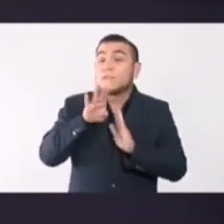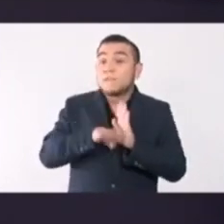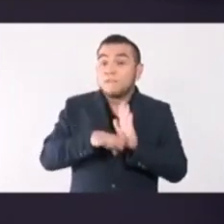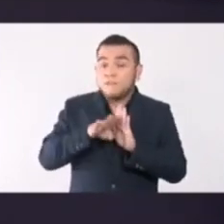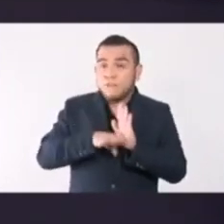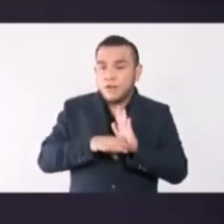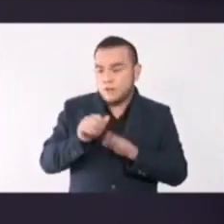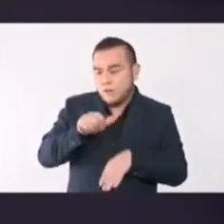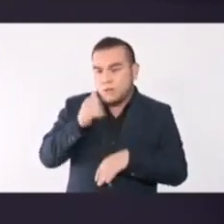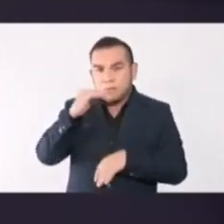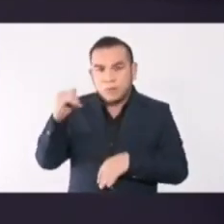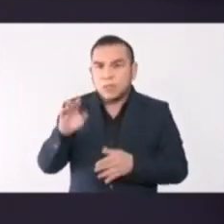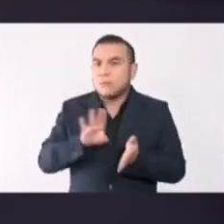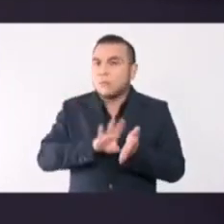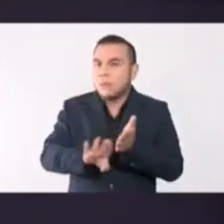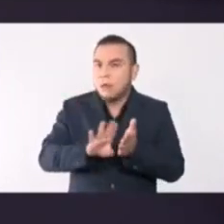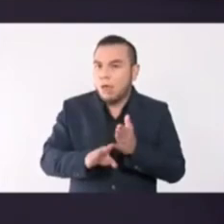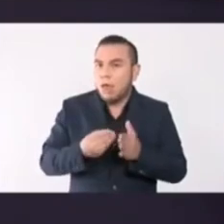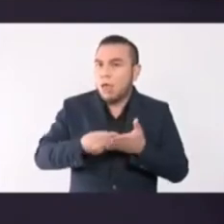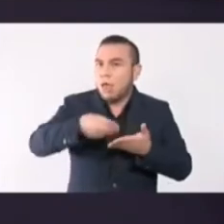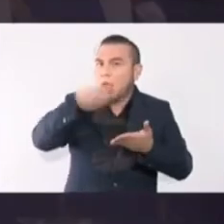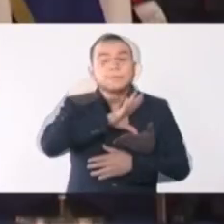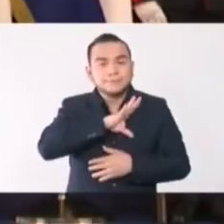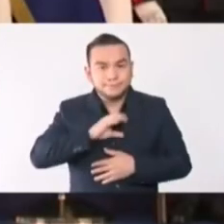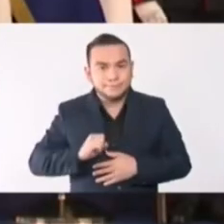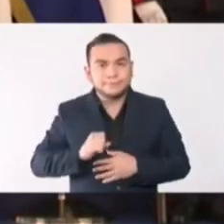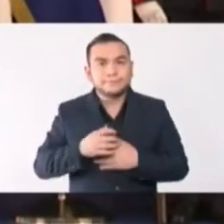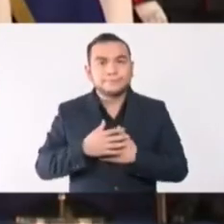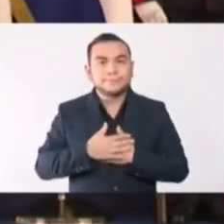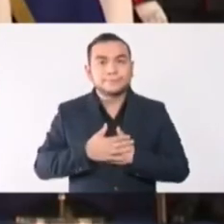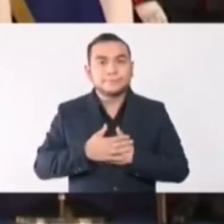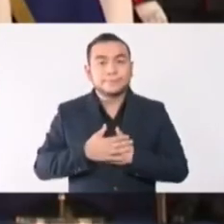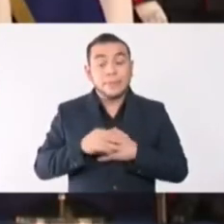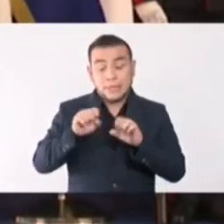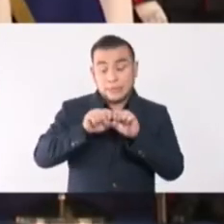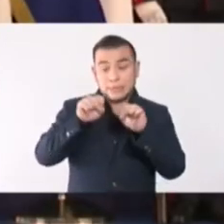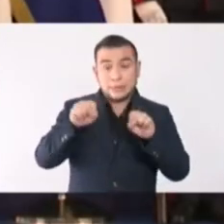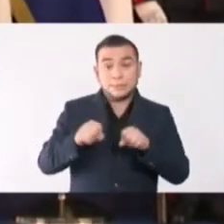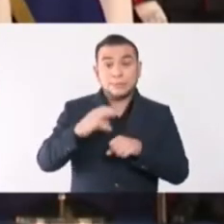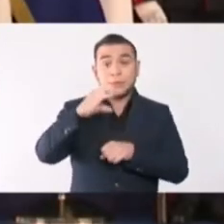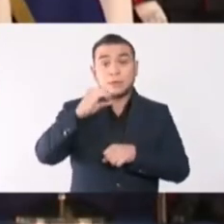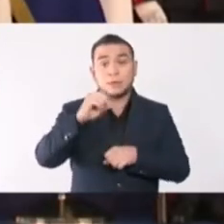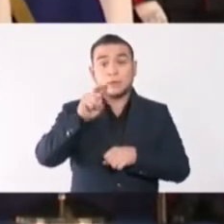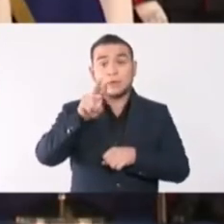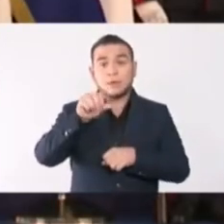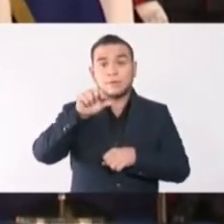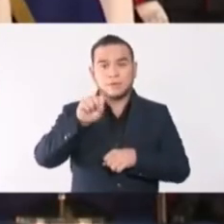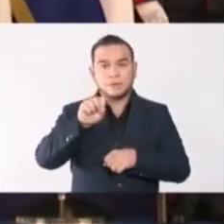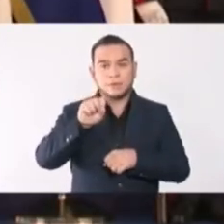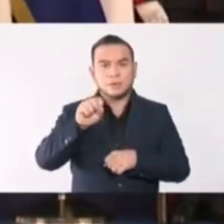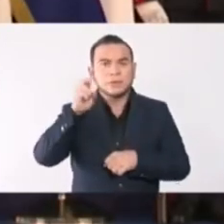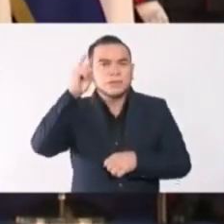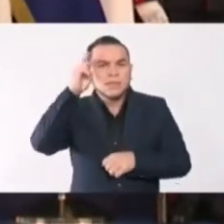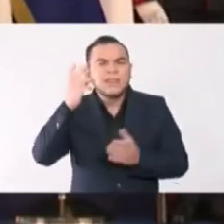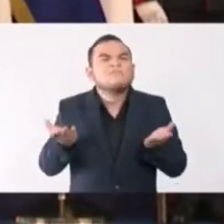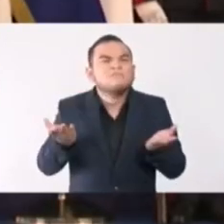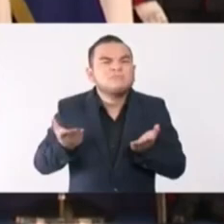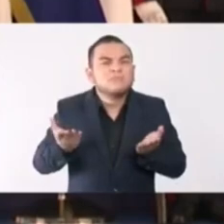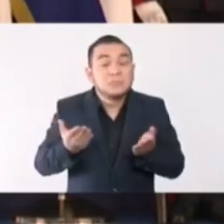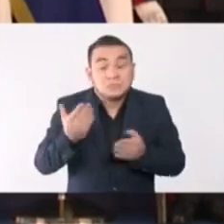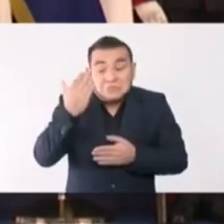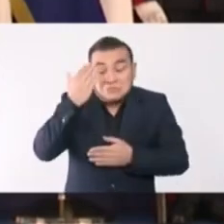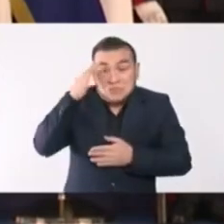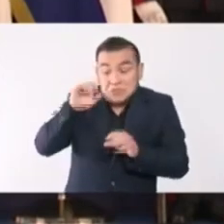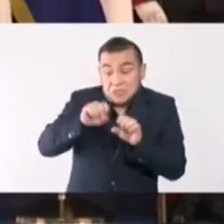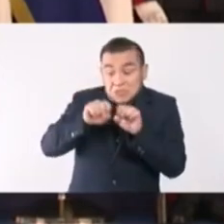que paguen los demás países, ya que negociamos antes. Ante la decisión del mandatario Pero en no puedo mantener entender reservadas que cifras no sabemos si el